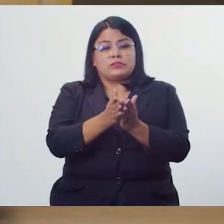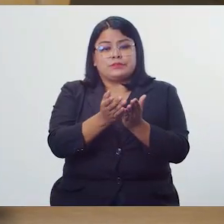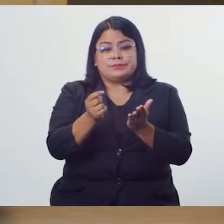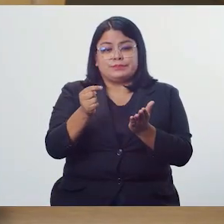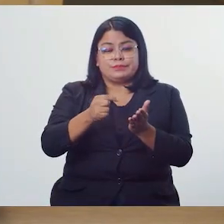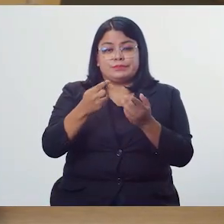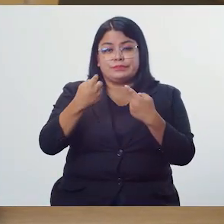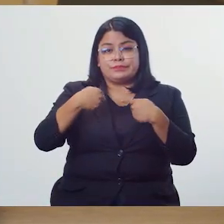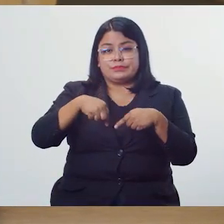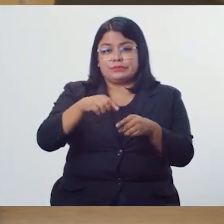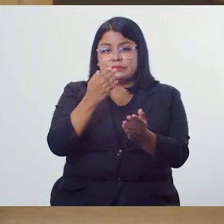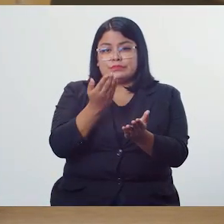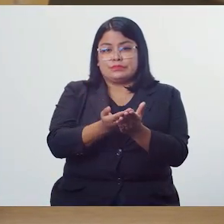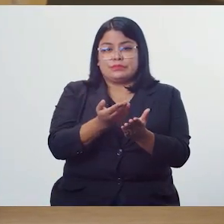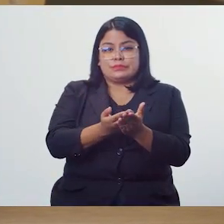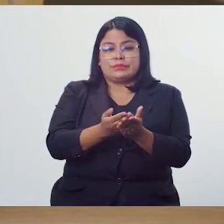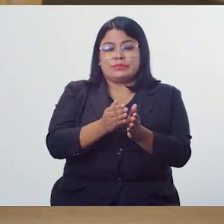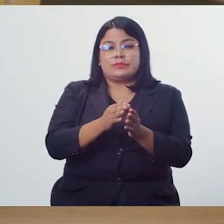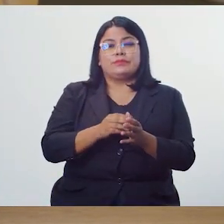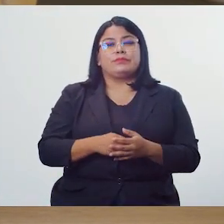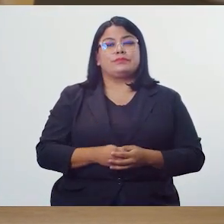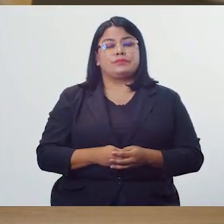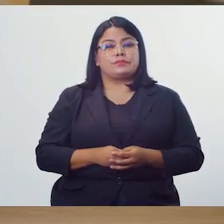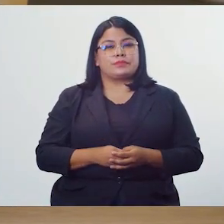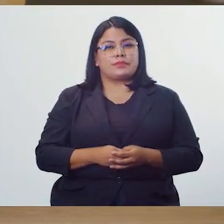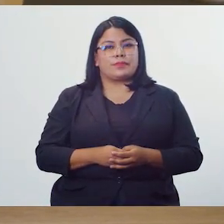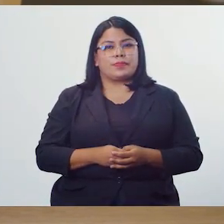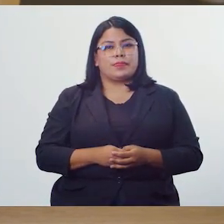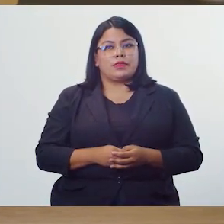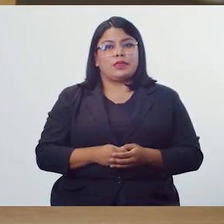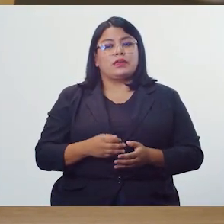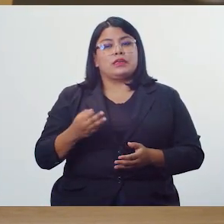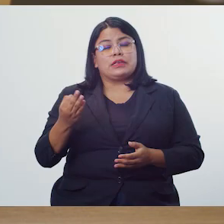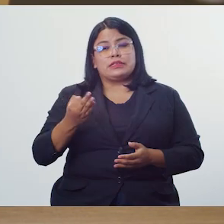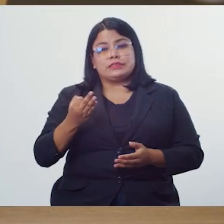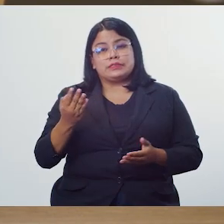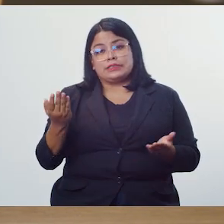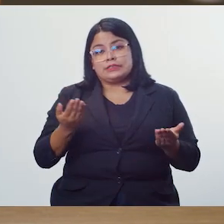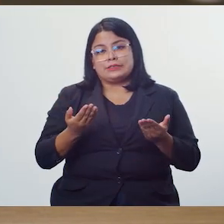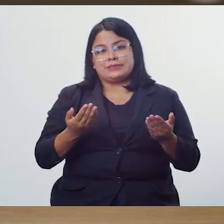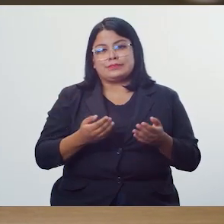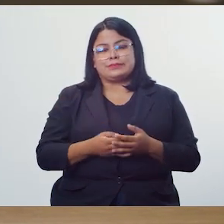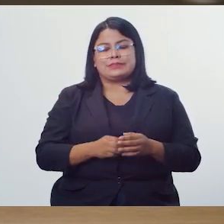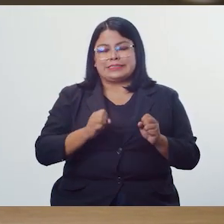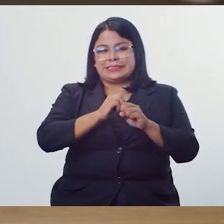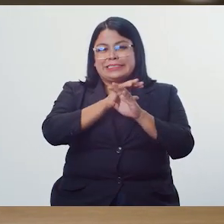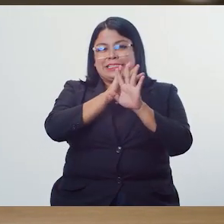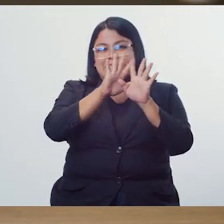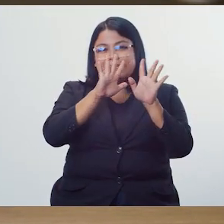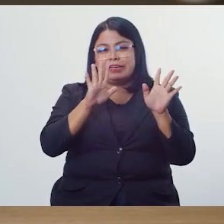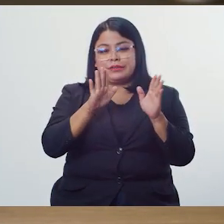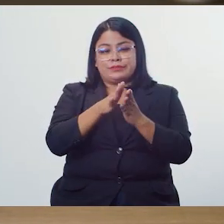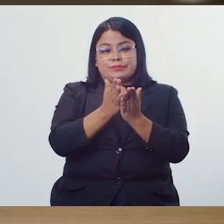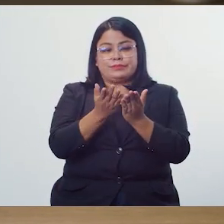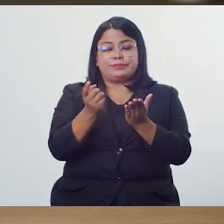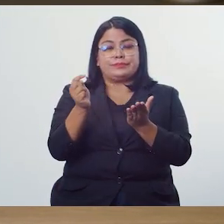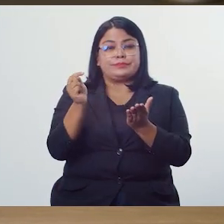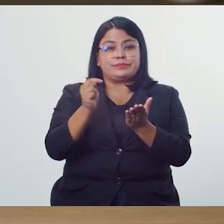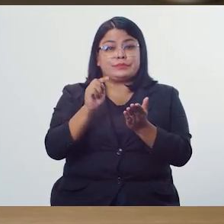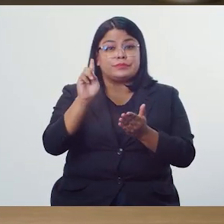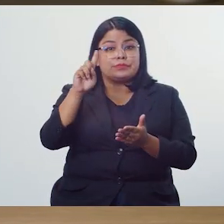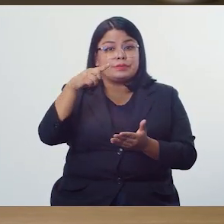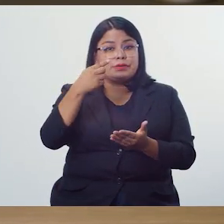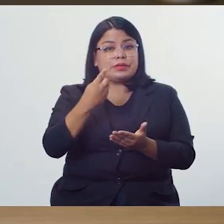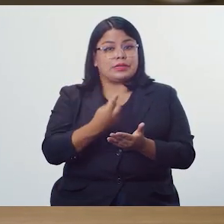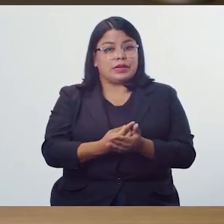secciones y de la secuencia propuesta por este libro de texto y a qué obedece dicha secuencia. Claro que sí. Nuestro libro de texto